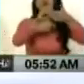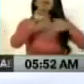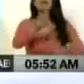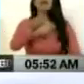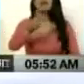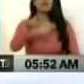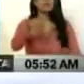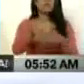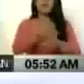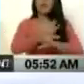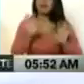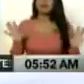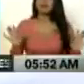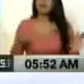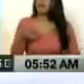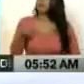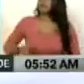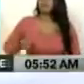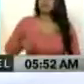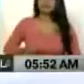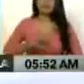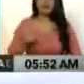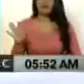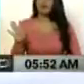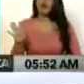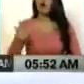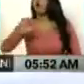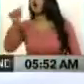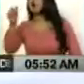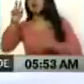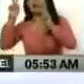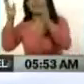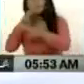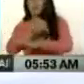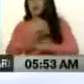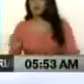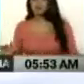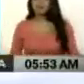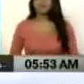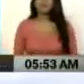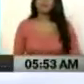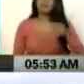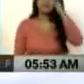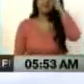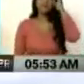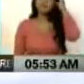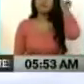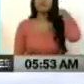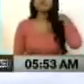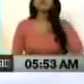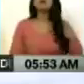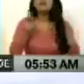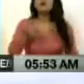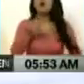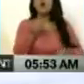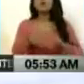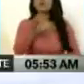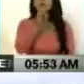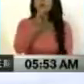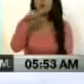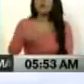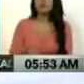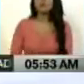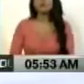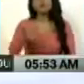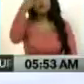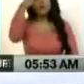revocatorio. No continúan insistiendo con eso. Sí, no tienen otro punto a tocar en esta oportunidad. Vamos entonces a seguir repasando lo que es noticia el día de hoy. Es que